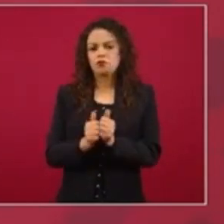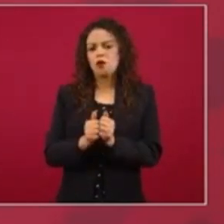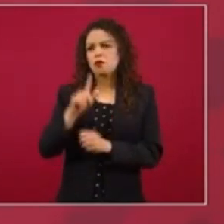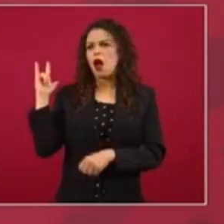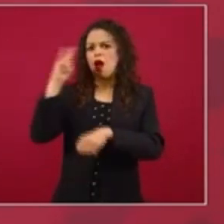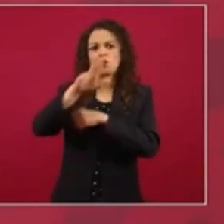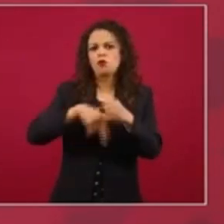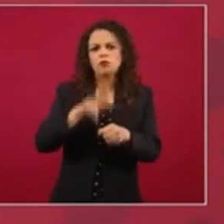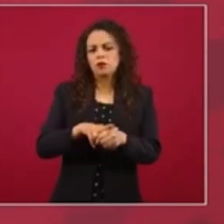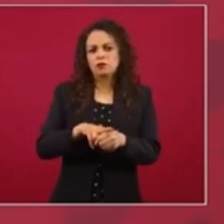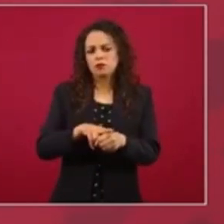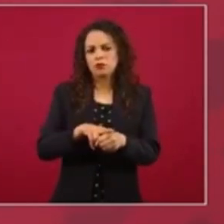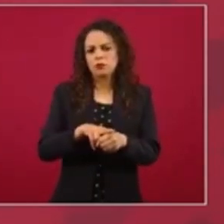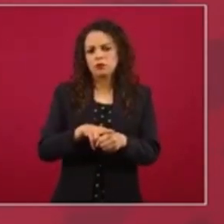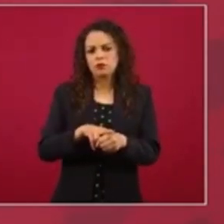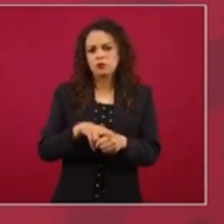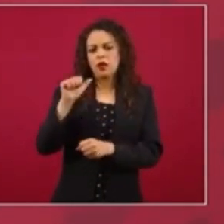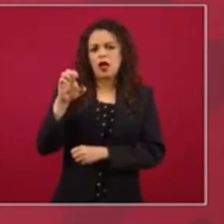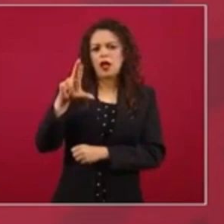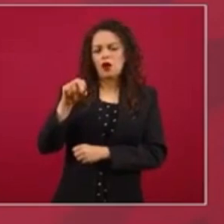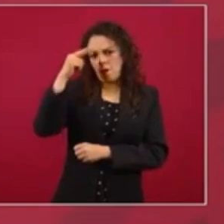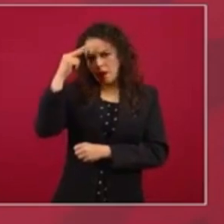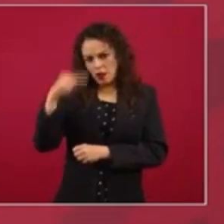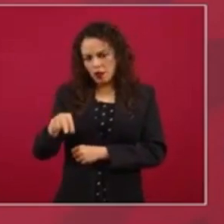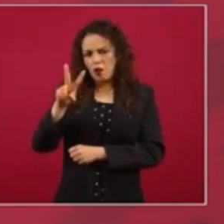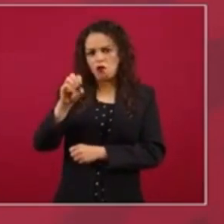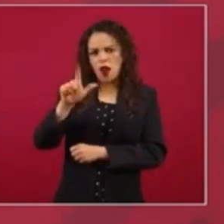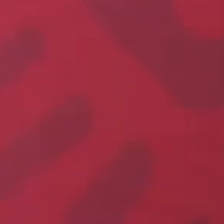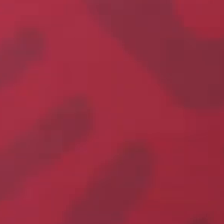comerciales, las mexicanas, Aeroméxico,